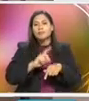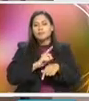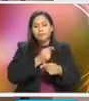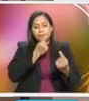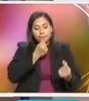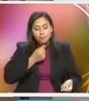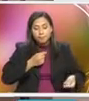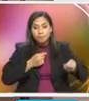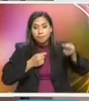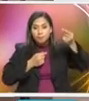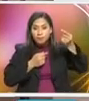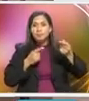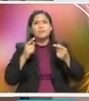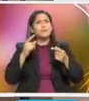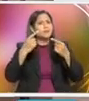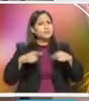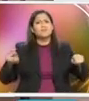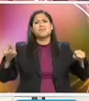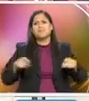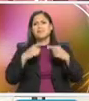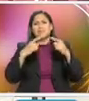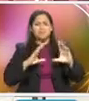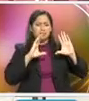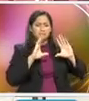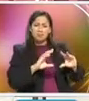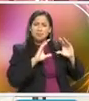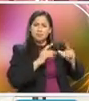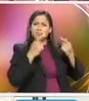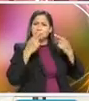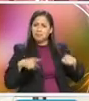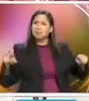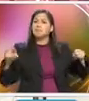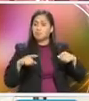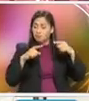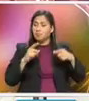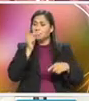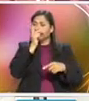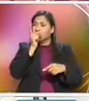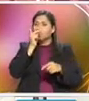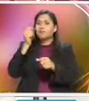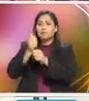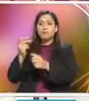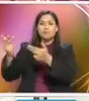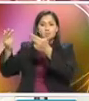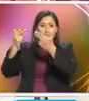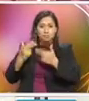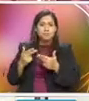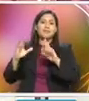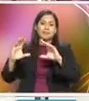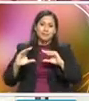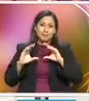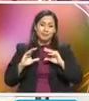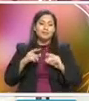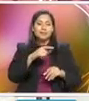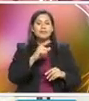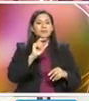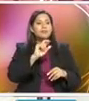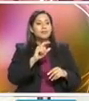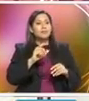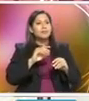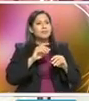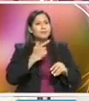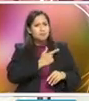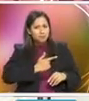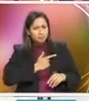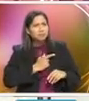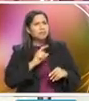la vivió lleno de música, lleno de todo este movimiento que estaba en estos momentos siendo muy